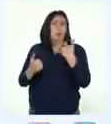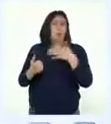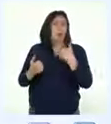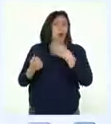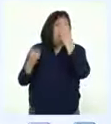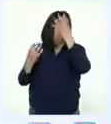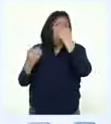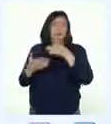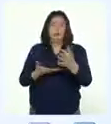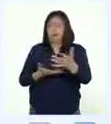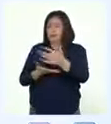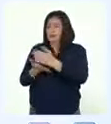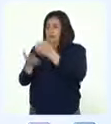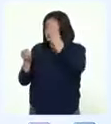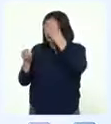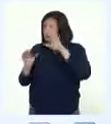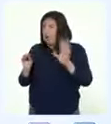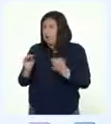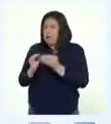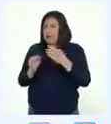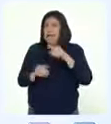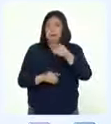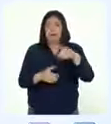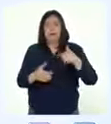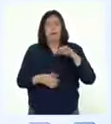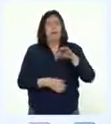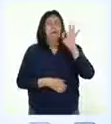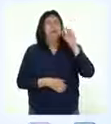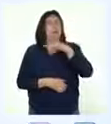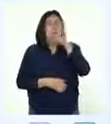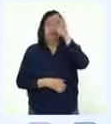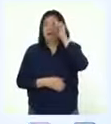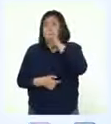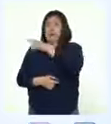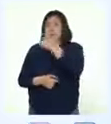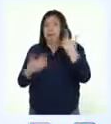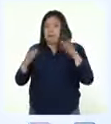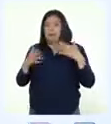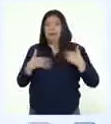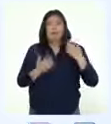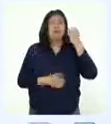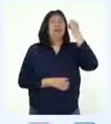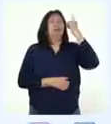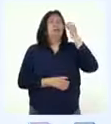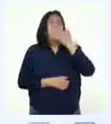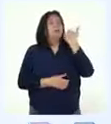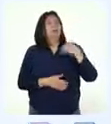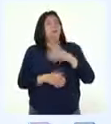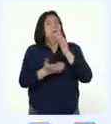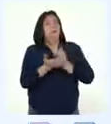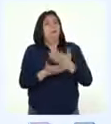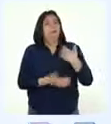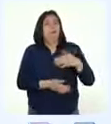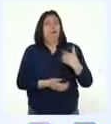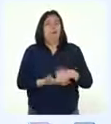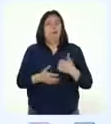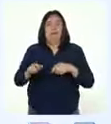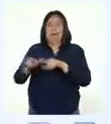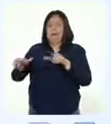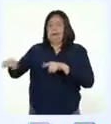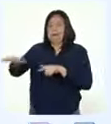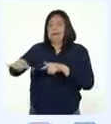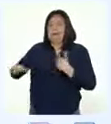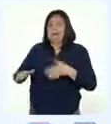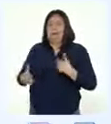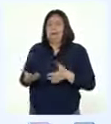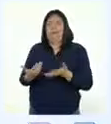la información obtenida y todos los datos adicionales que puedan hallar, chicos y chicas, ustedes ya pueden comprender mejor el problema de la vulnerabilidad ante un